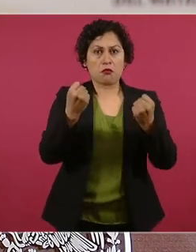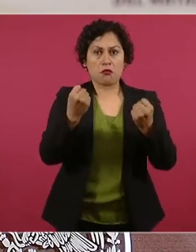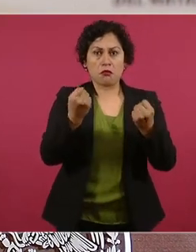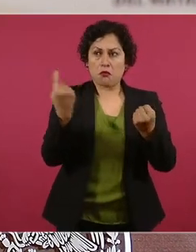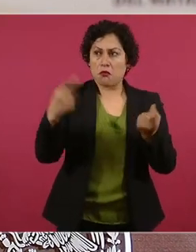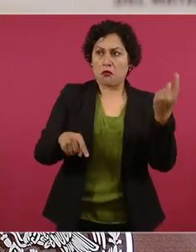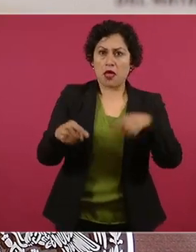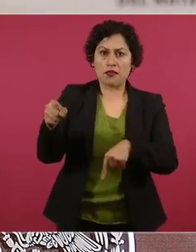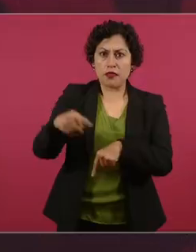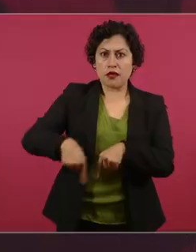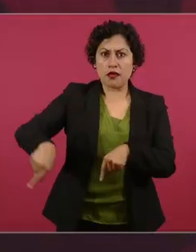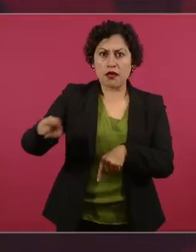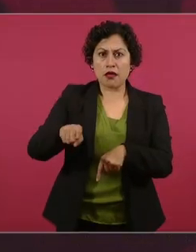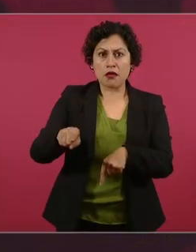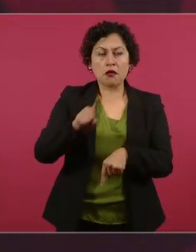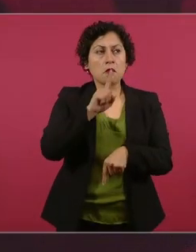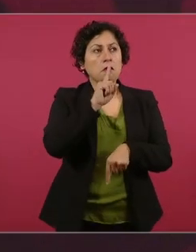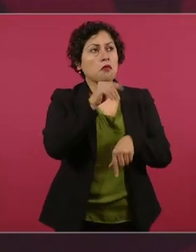peleles,